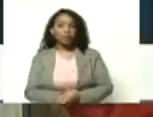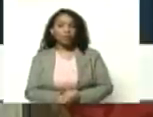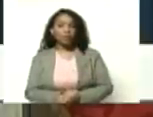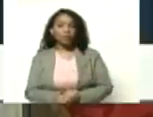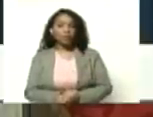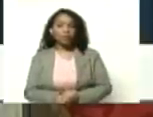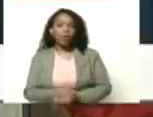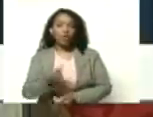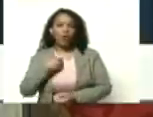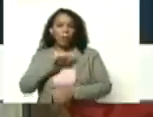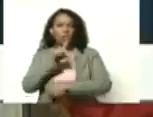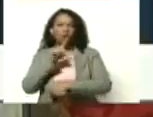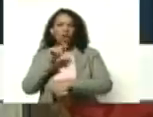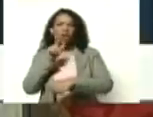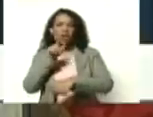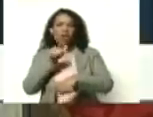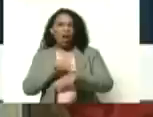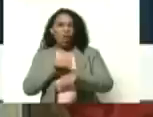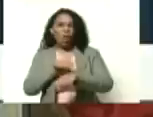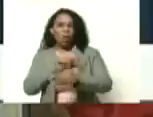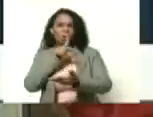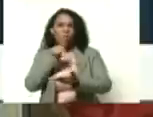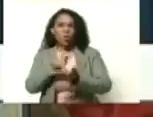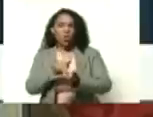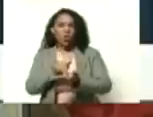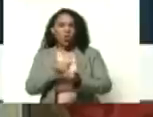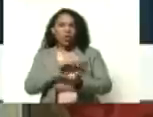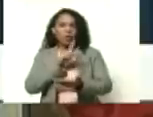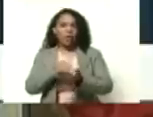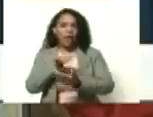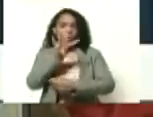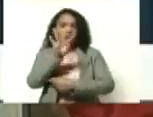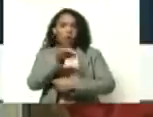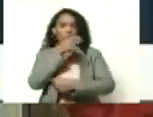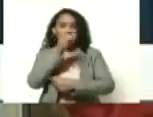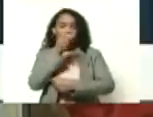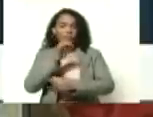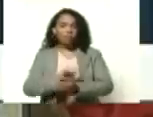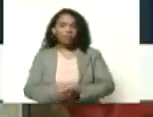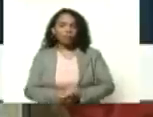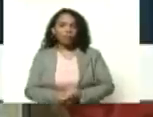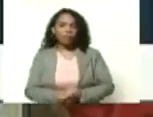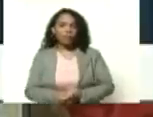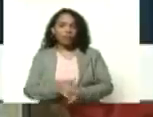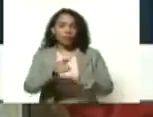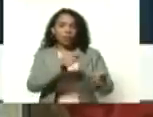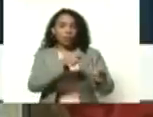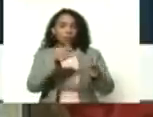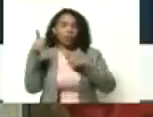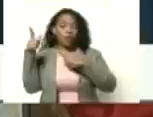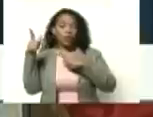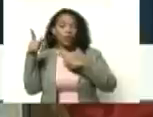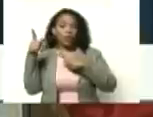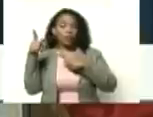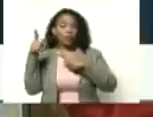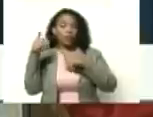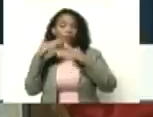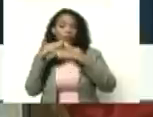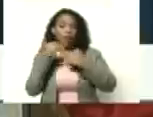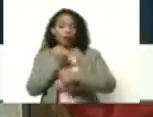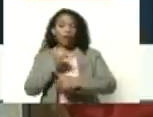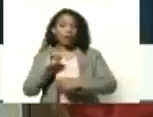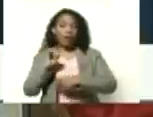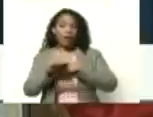yo le pregunto a qué hora llegas te llega a las 4 de la tarde lo llevan al potrero izquierdo que